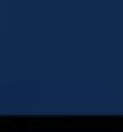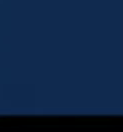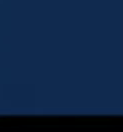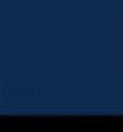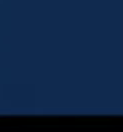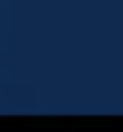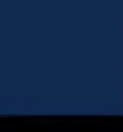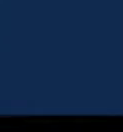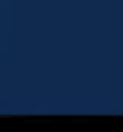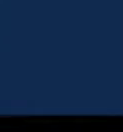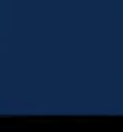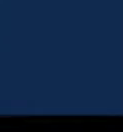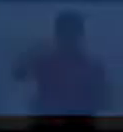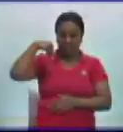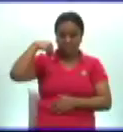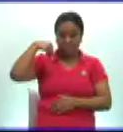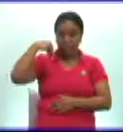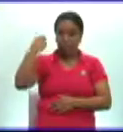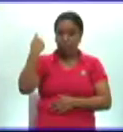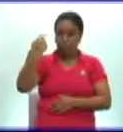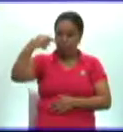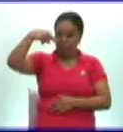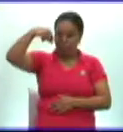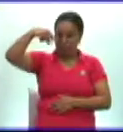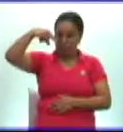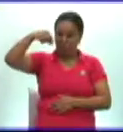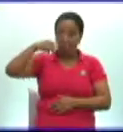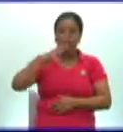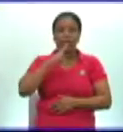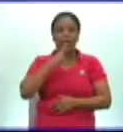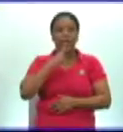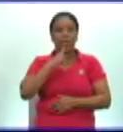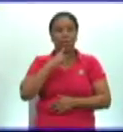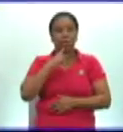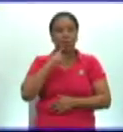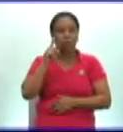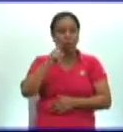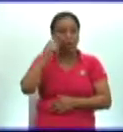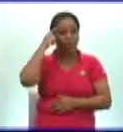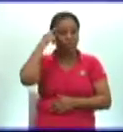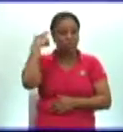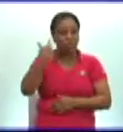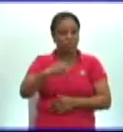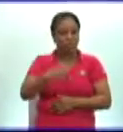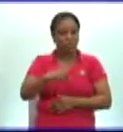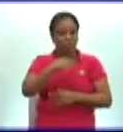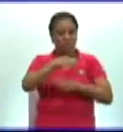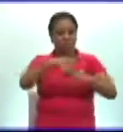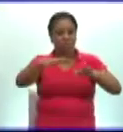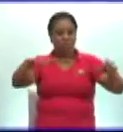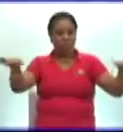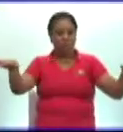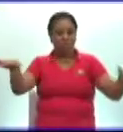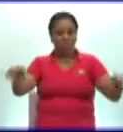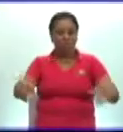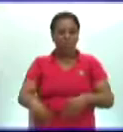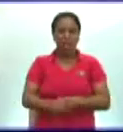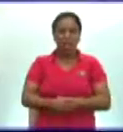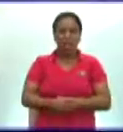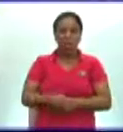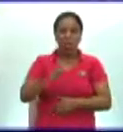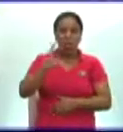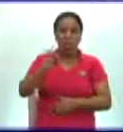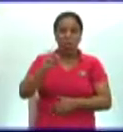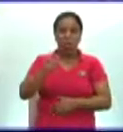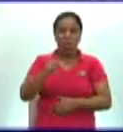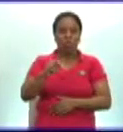Lo que sabemos es una gota de agua. Lo que ignoramos es el océano. Lo dijo Isaac Newton.